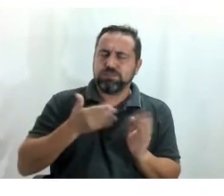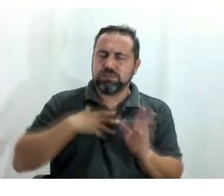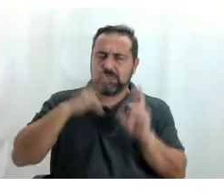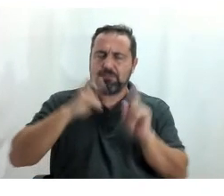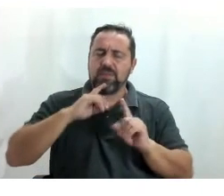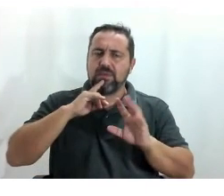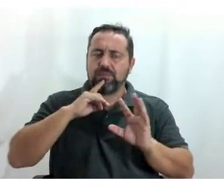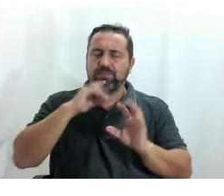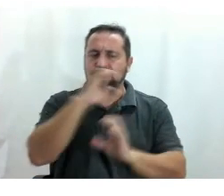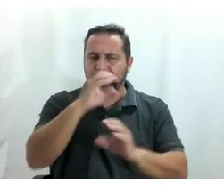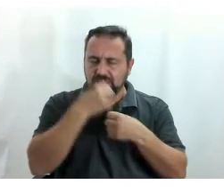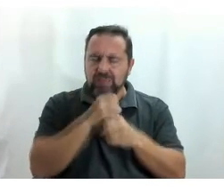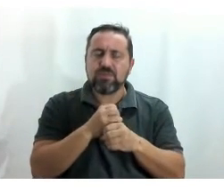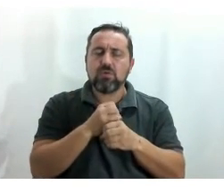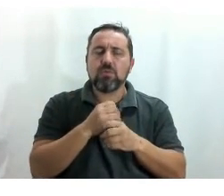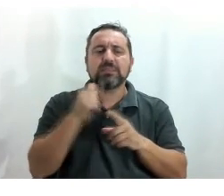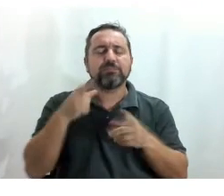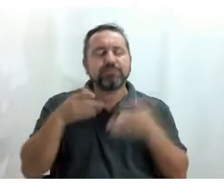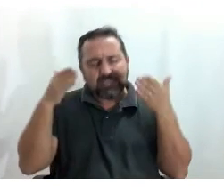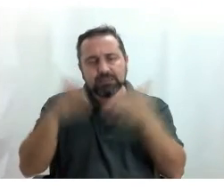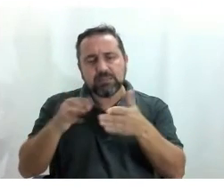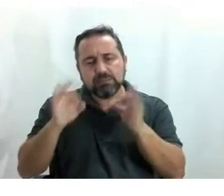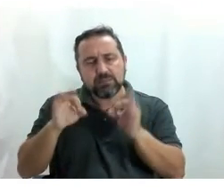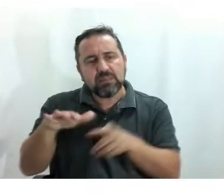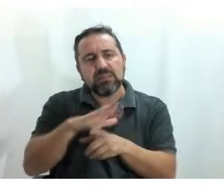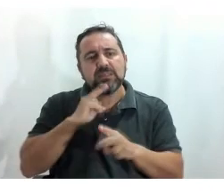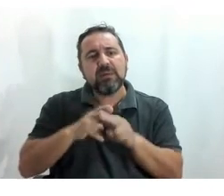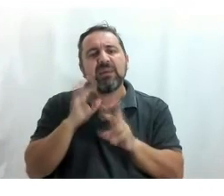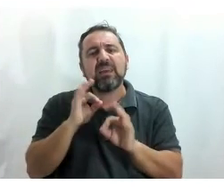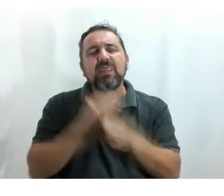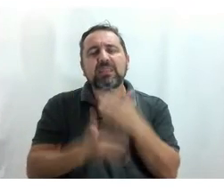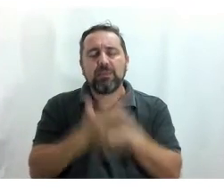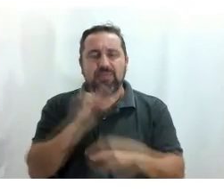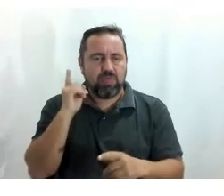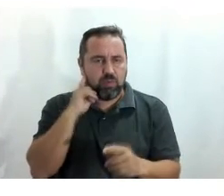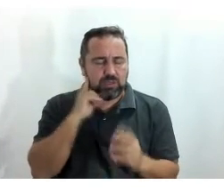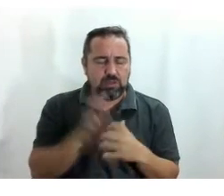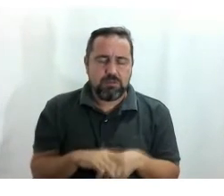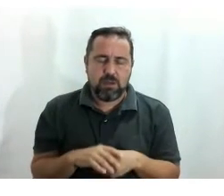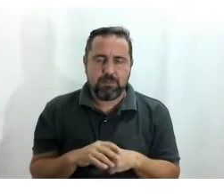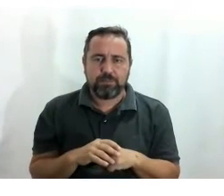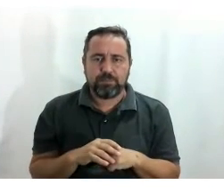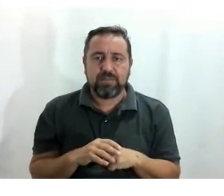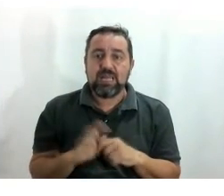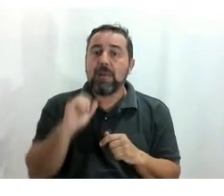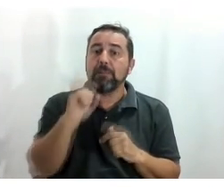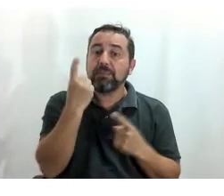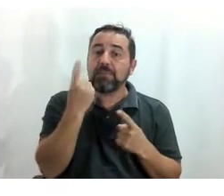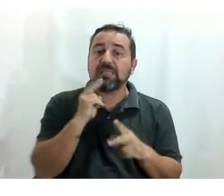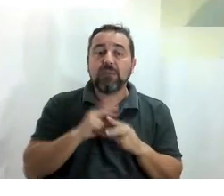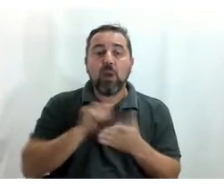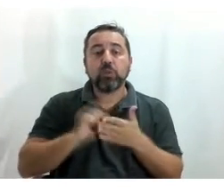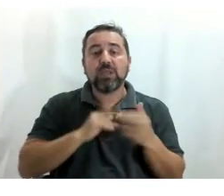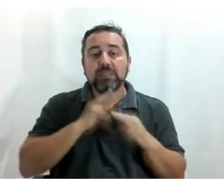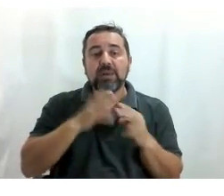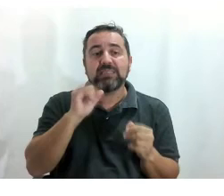muy especializados en el área de la discapacidad auditiva. La primera va a ser la doctora